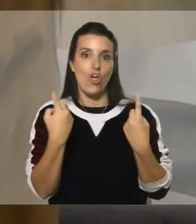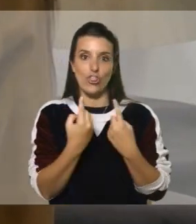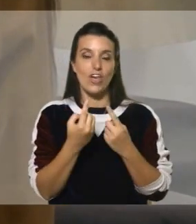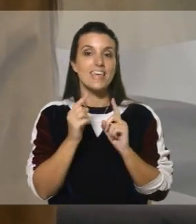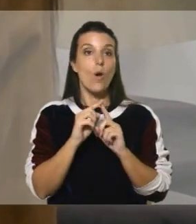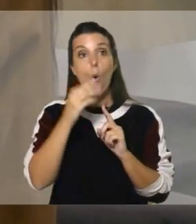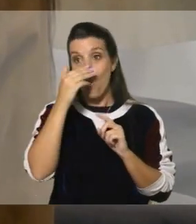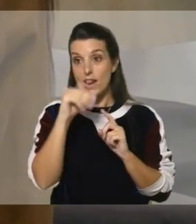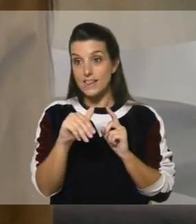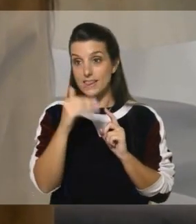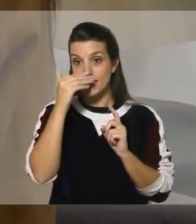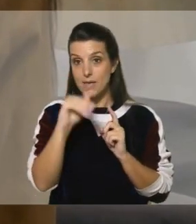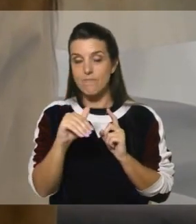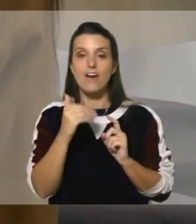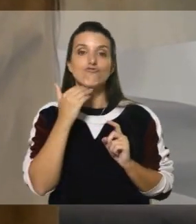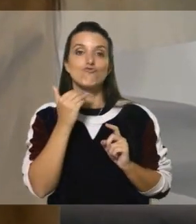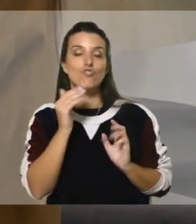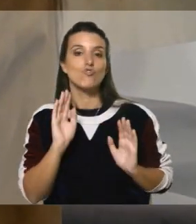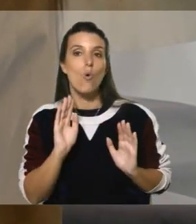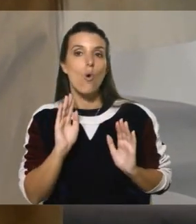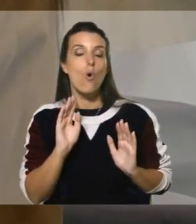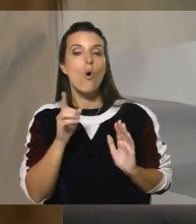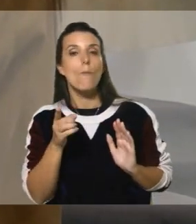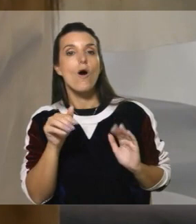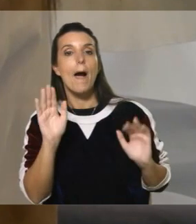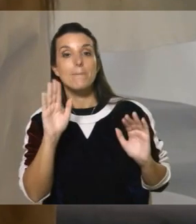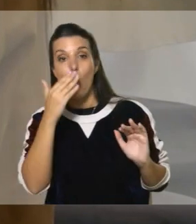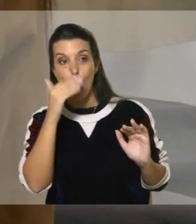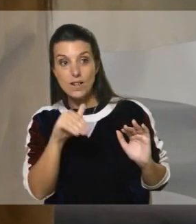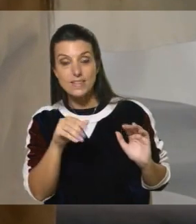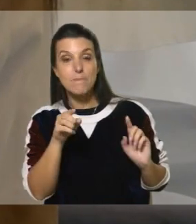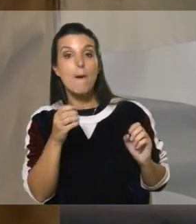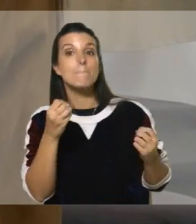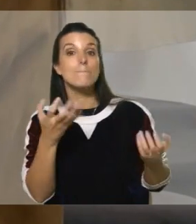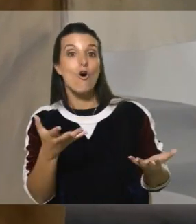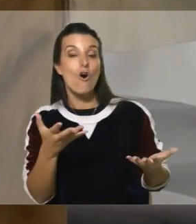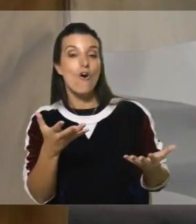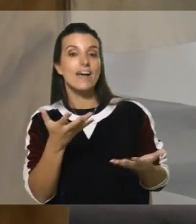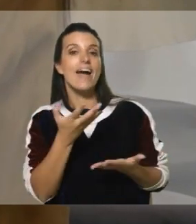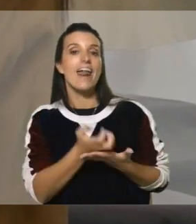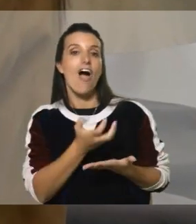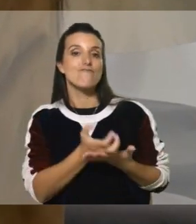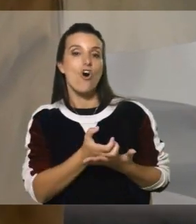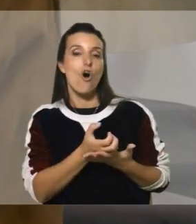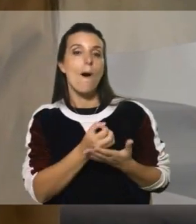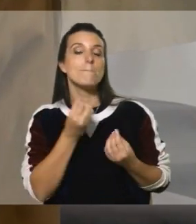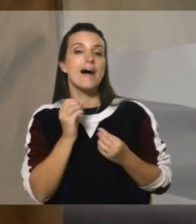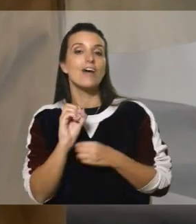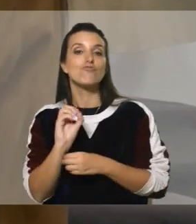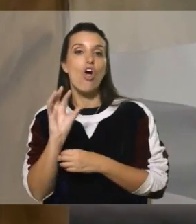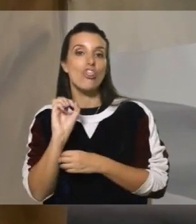la última no sé fue la Capaz que la última que tocábamos porque la grabamos para el sodre justamente